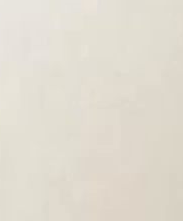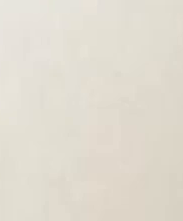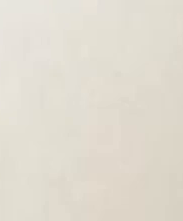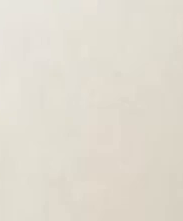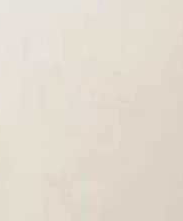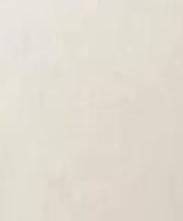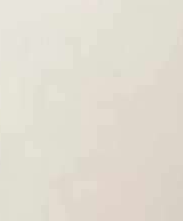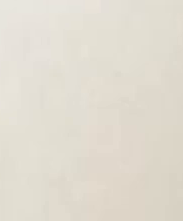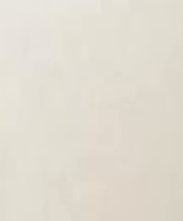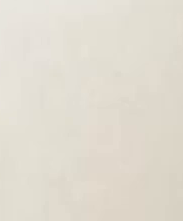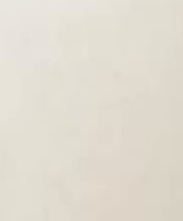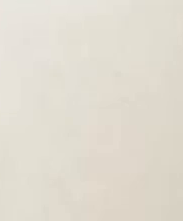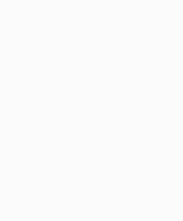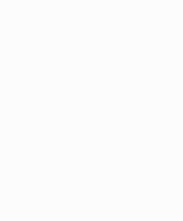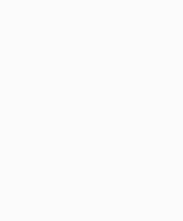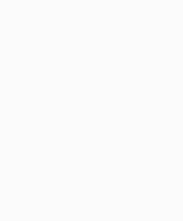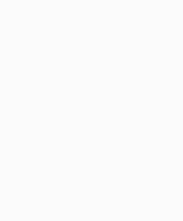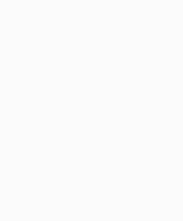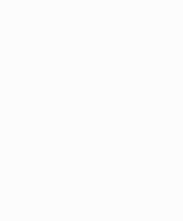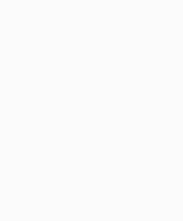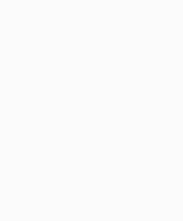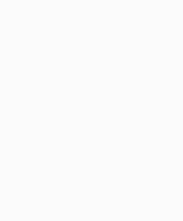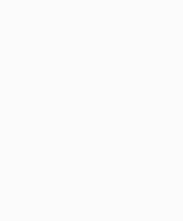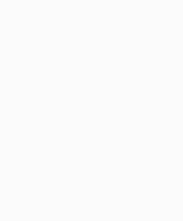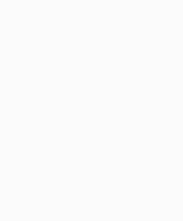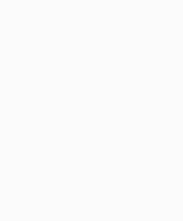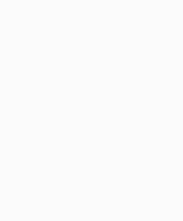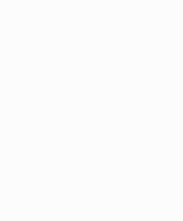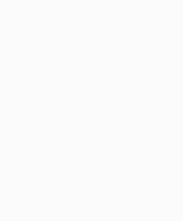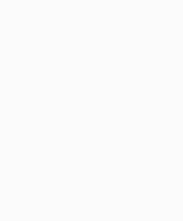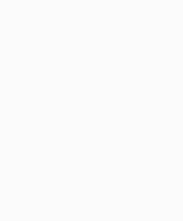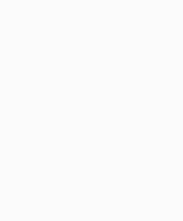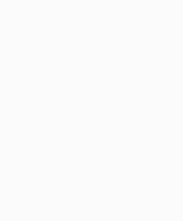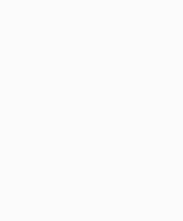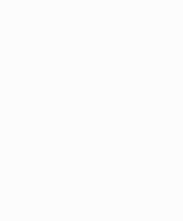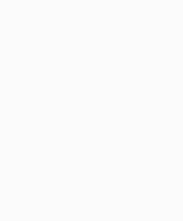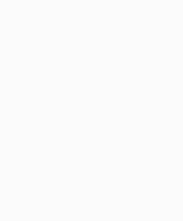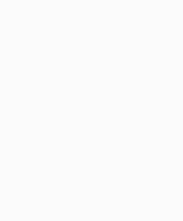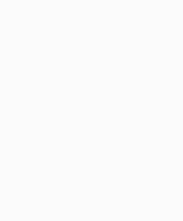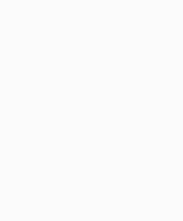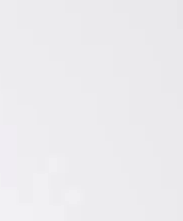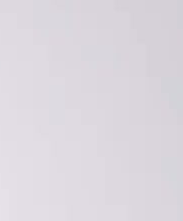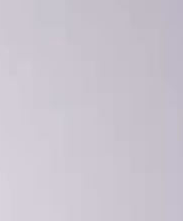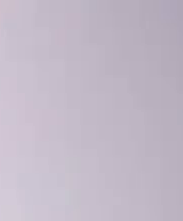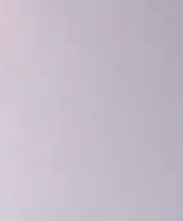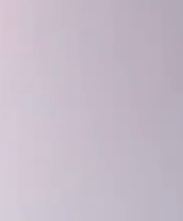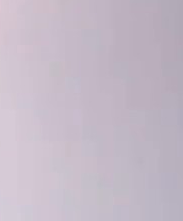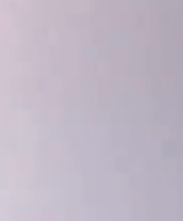Gobierno del Perú. El Perú primero.